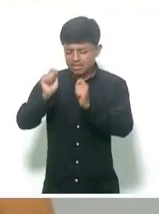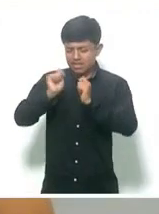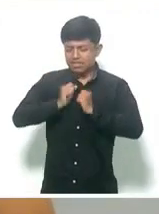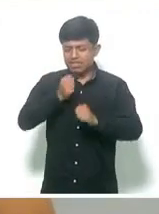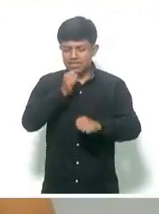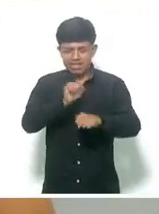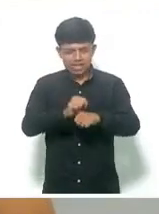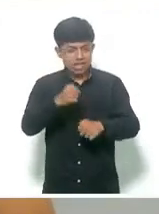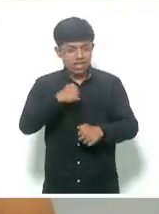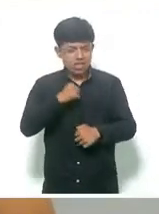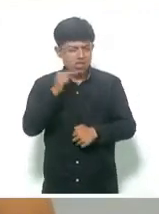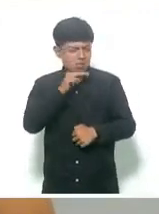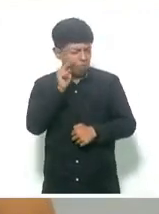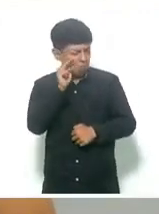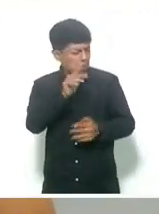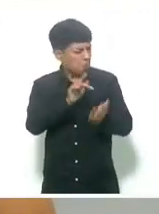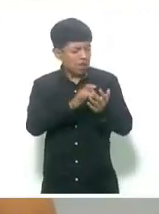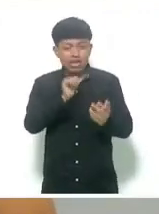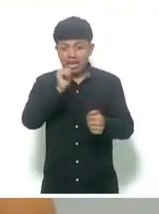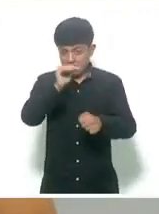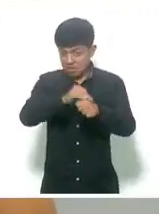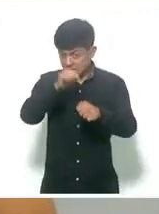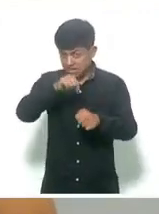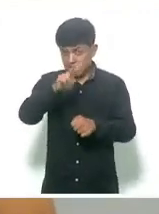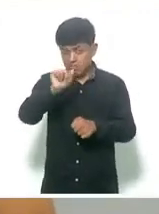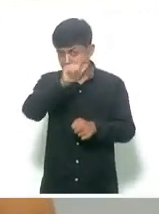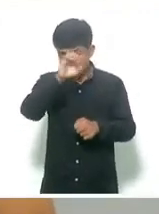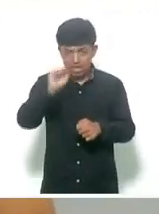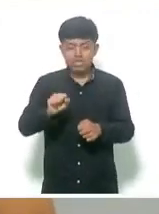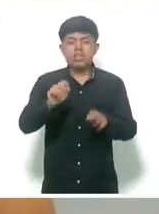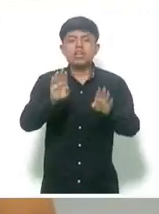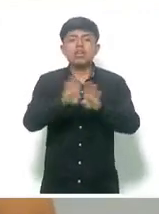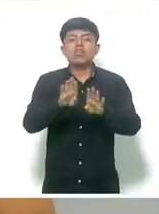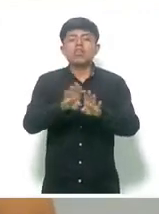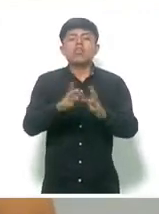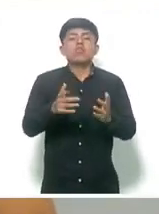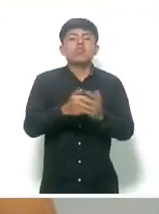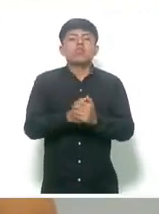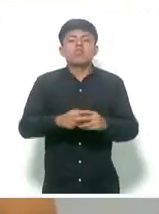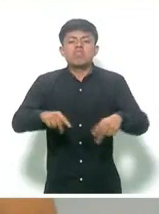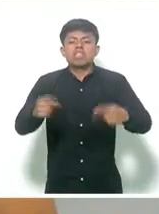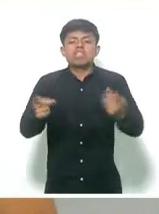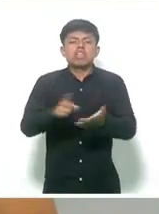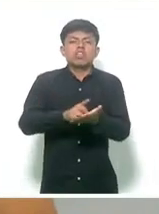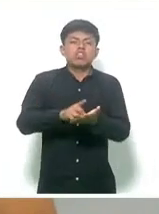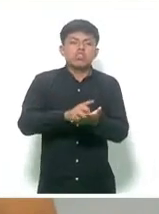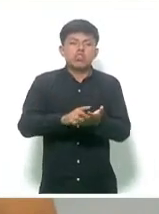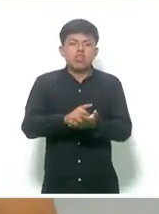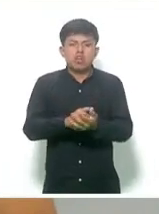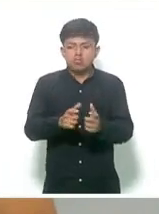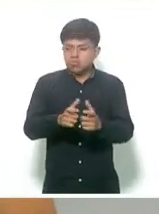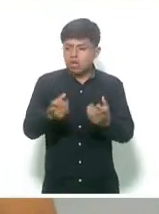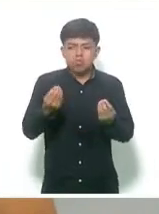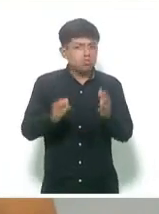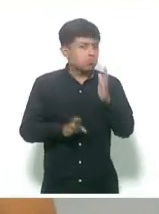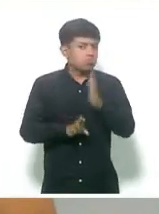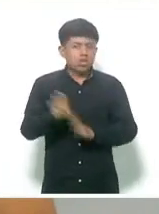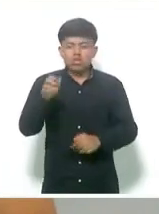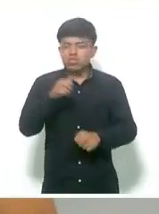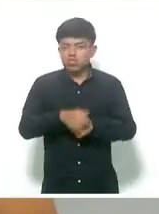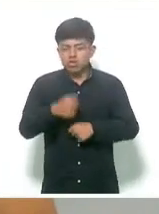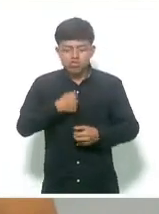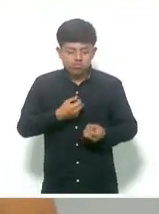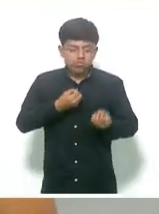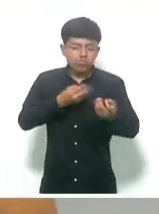detecto es que el tan solo en Valles centrales era muy elevado lo que es el índice de narcomenudeo ent yo le planteé una estrategia a nuestro señor fiscal